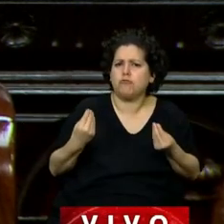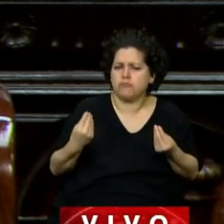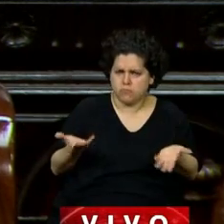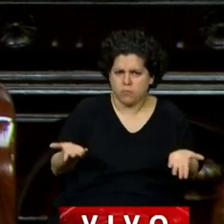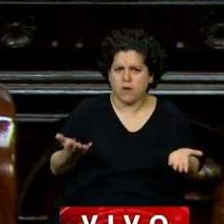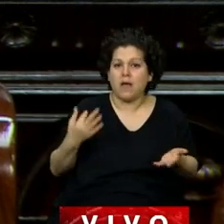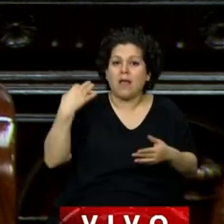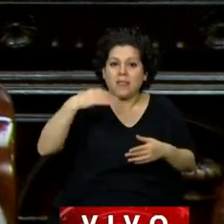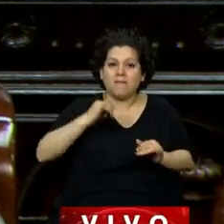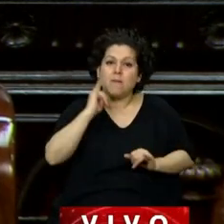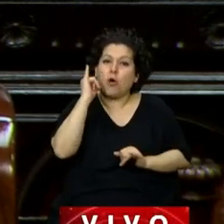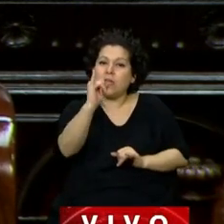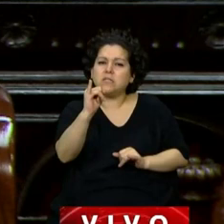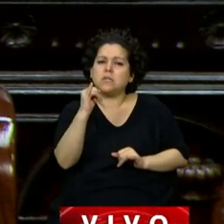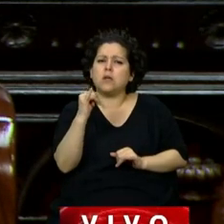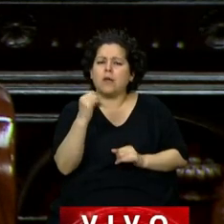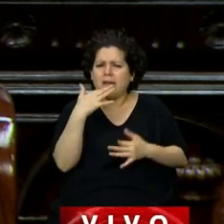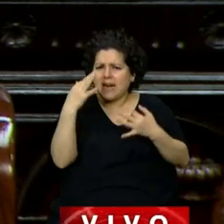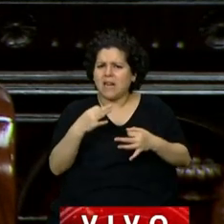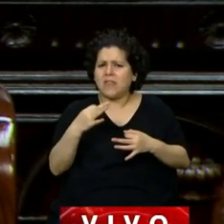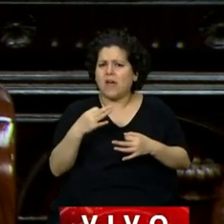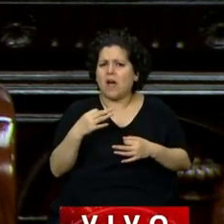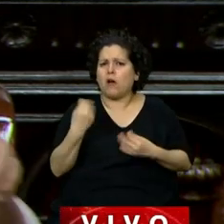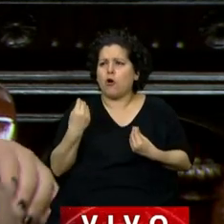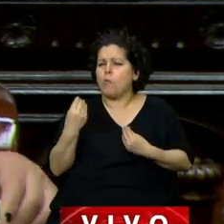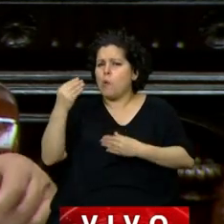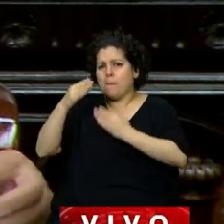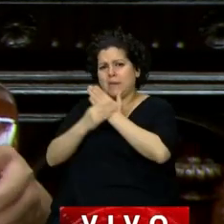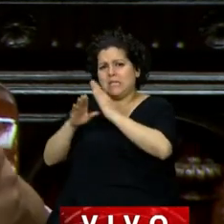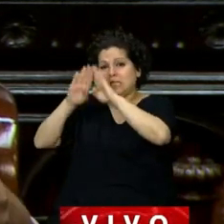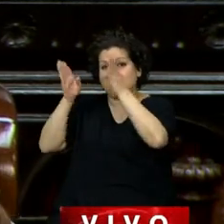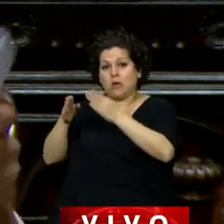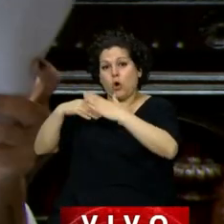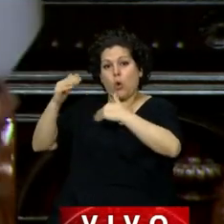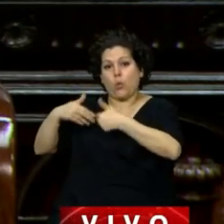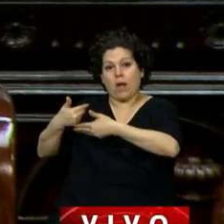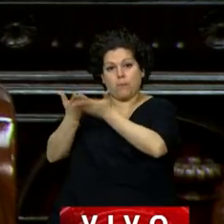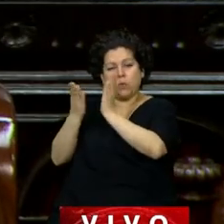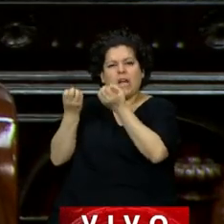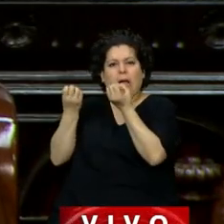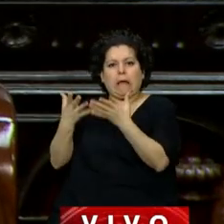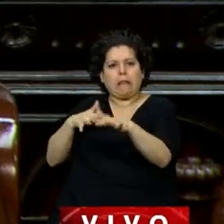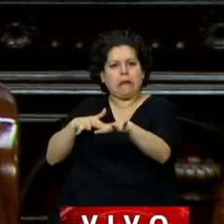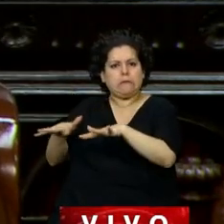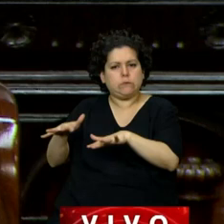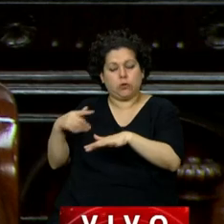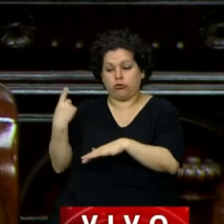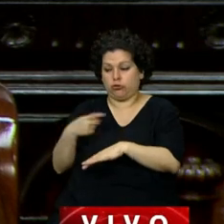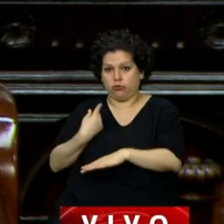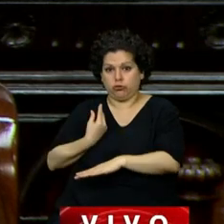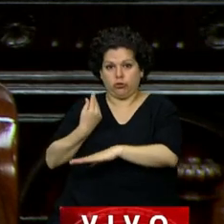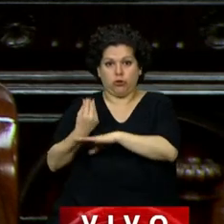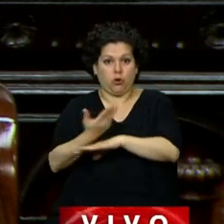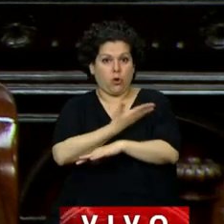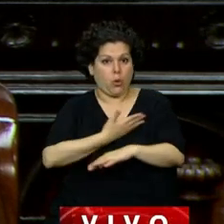explicar esto, tenemos que decir cómo nos dejaron el Ministerio de Obra Pública. Mire, el Ministerio de Obra Pública, cuando entramos nosotros al